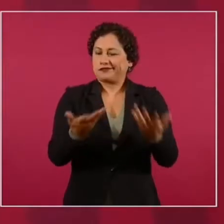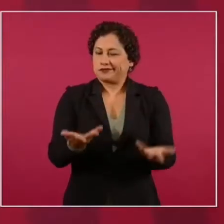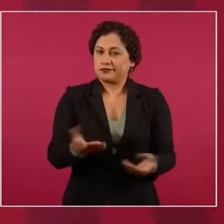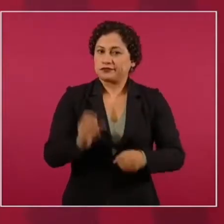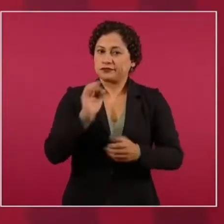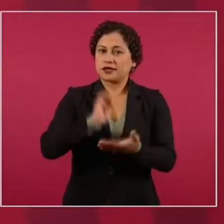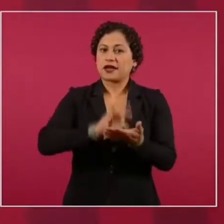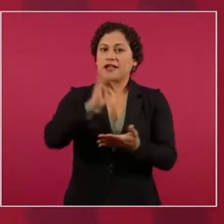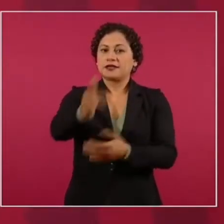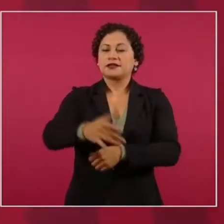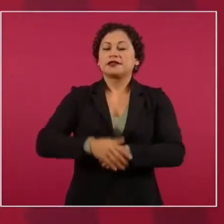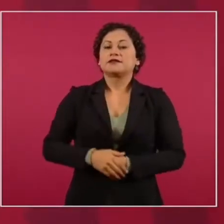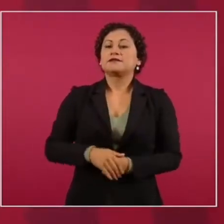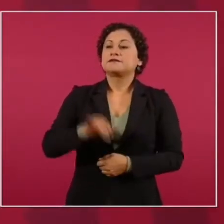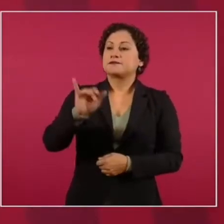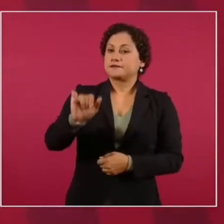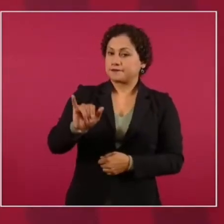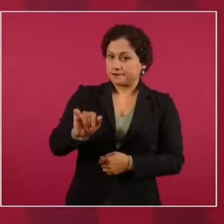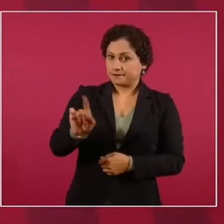hay